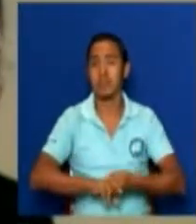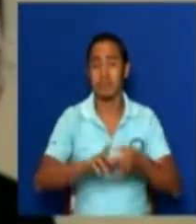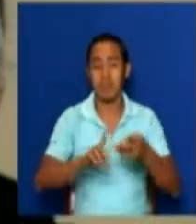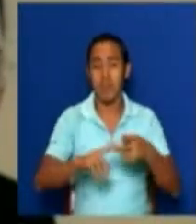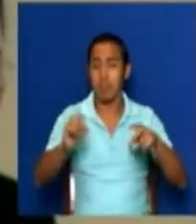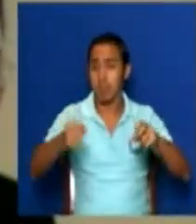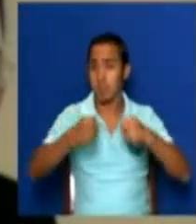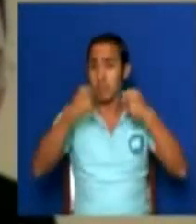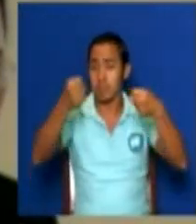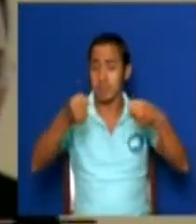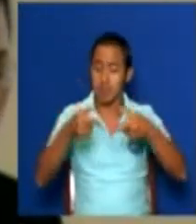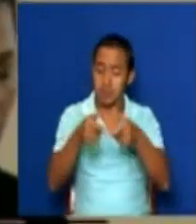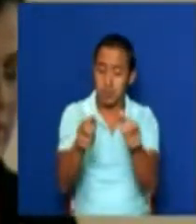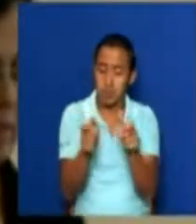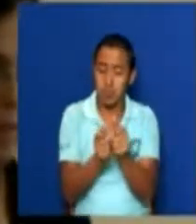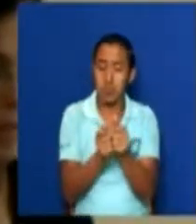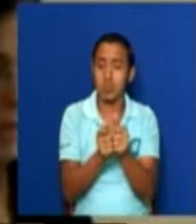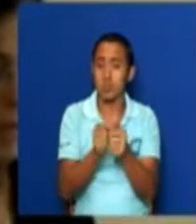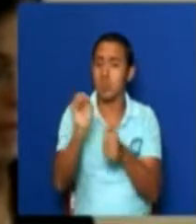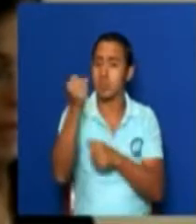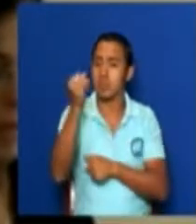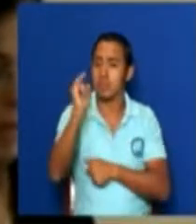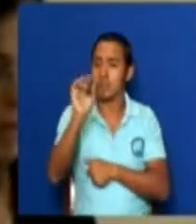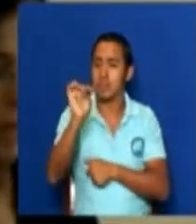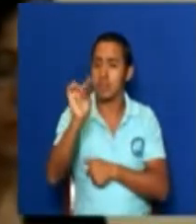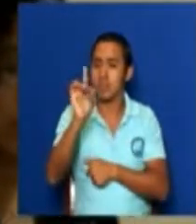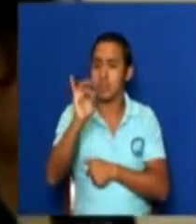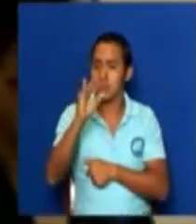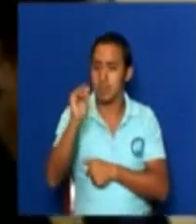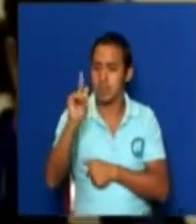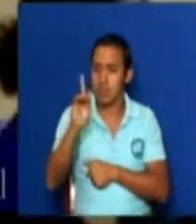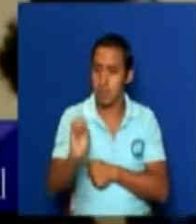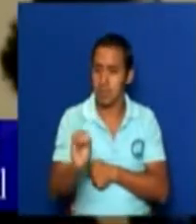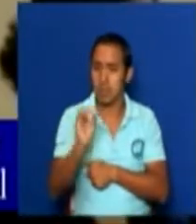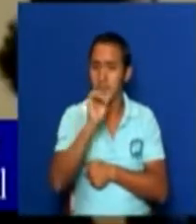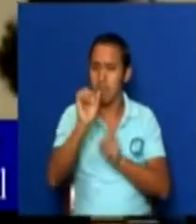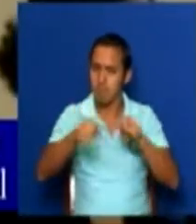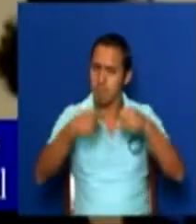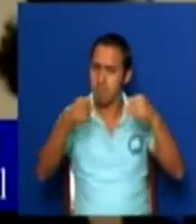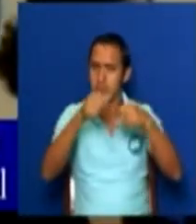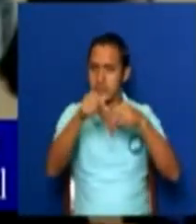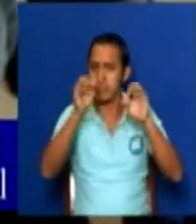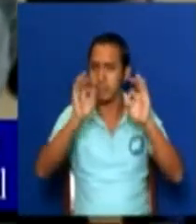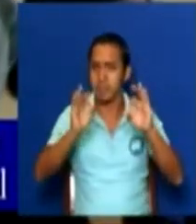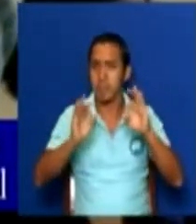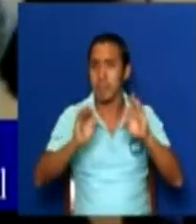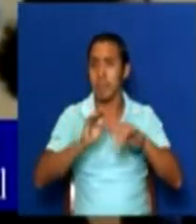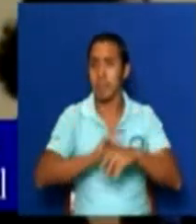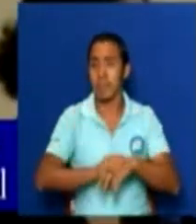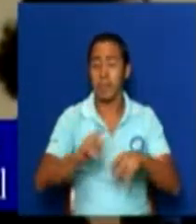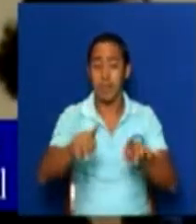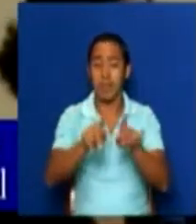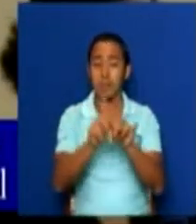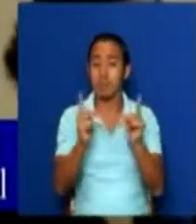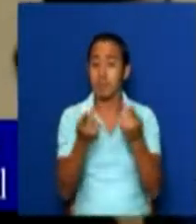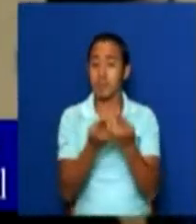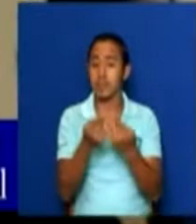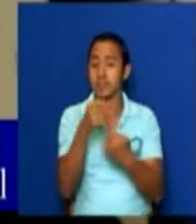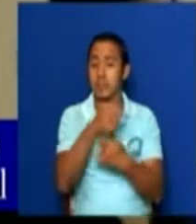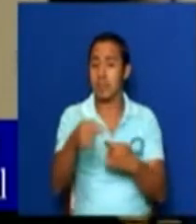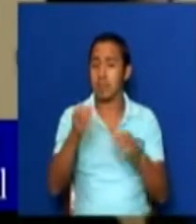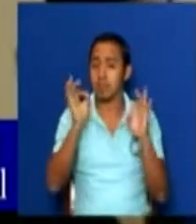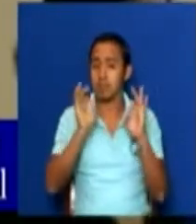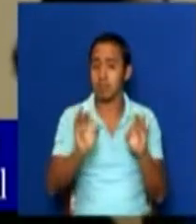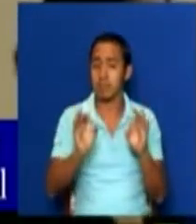Reforzar los sindicatos para que puedan defender y mejorar las condiciones de trabajo, porque en el sector público tenemos que mejorar